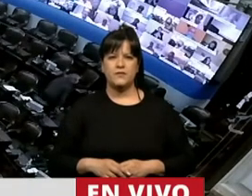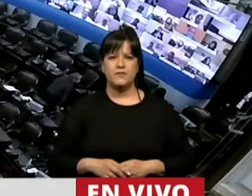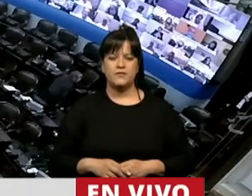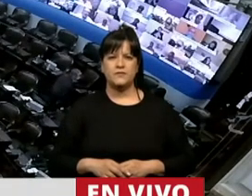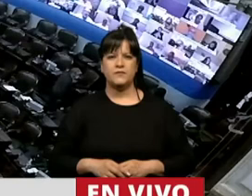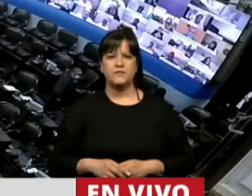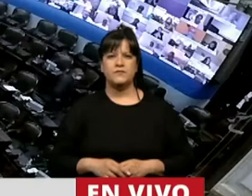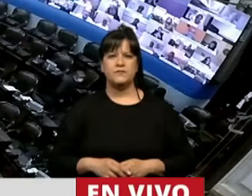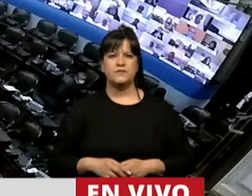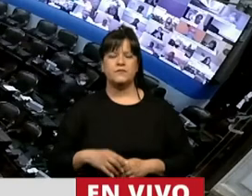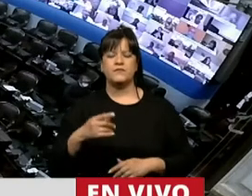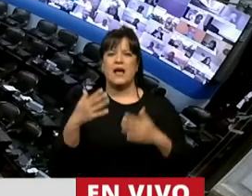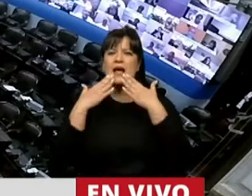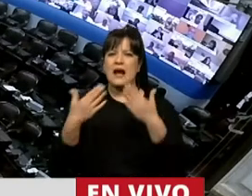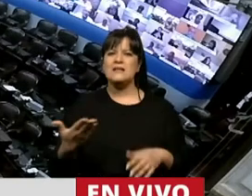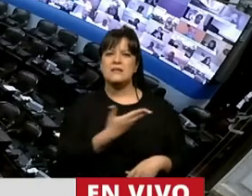Gracias, presidente.